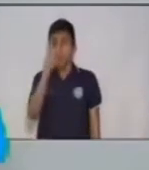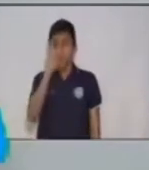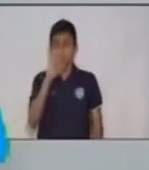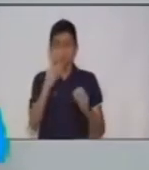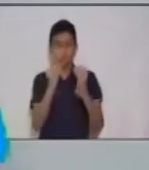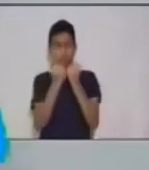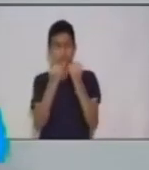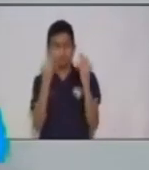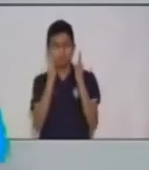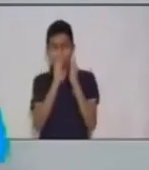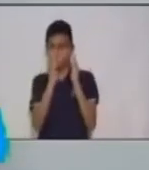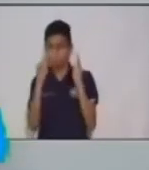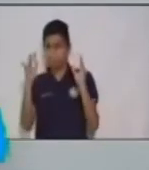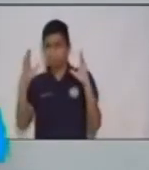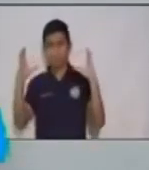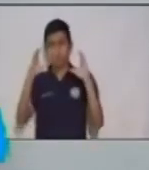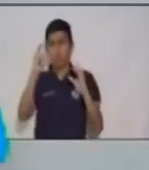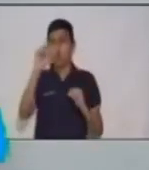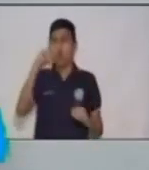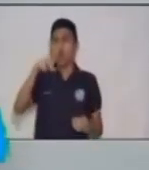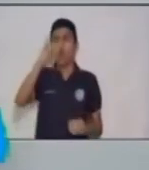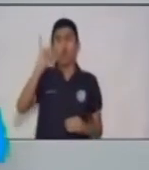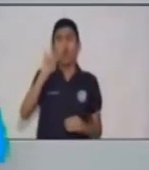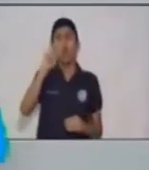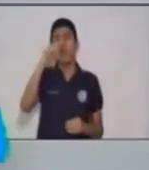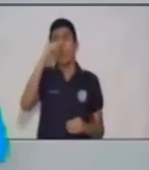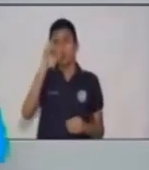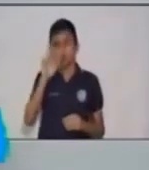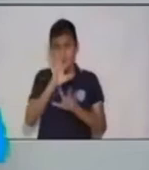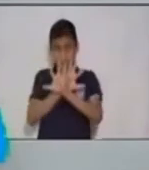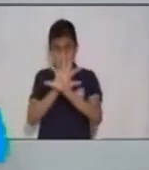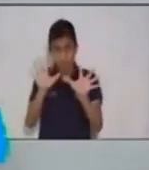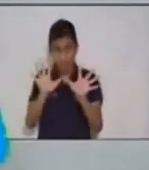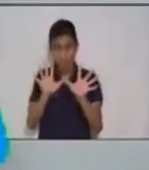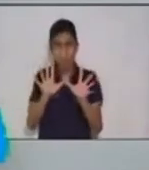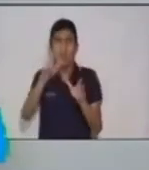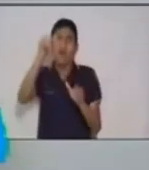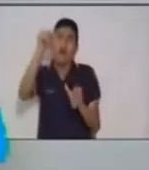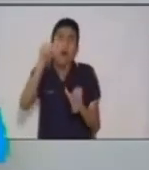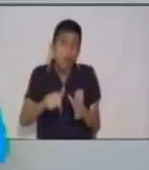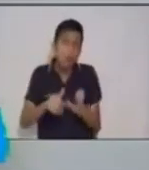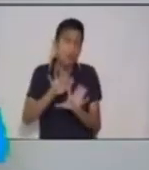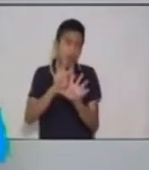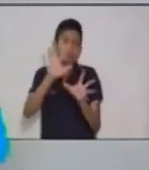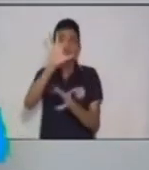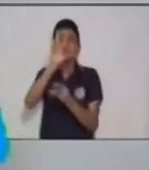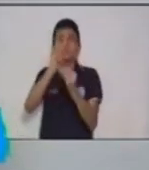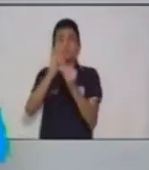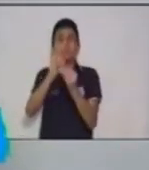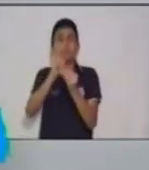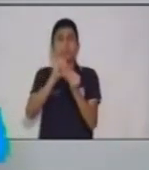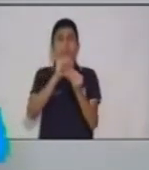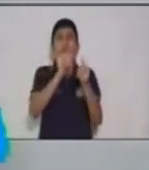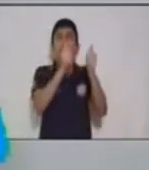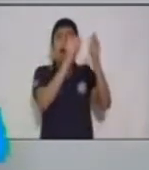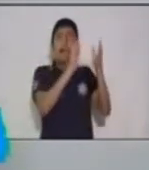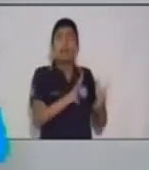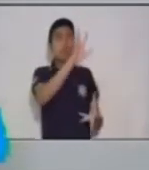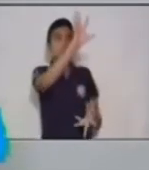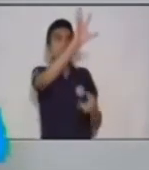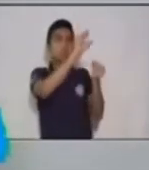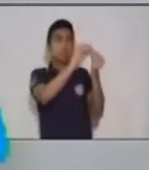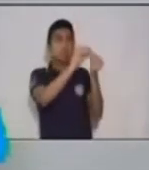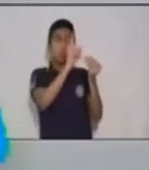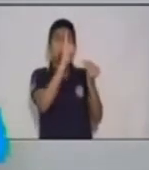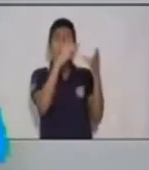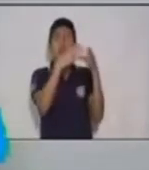nuestro conjunto. Y allí estaríamos ya realizando y gráfica, bueno, en este caso colocando en conjuntos todos los datos que nos presenta la